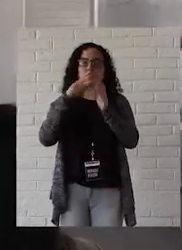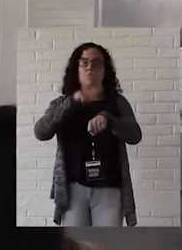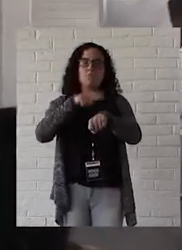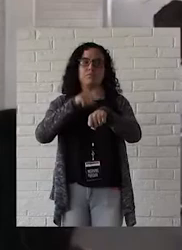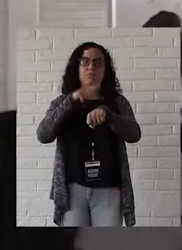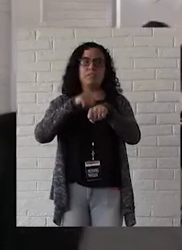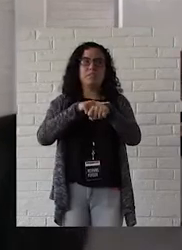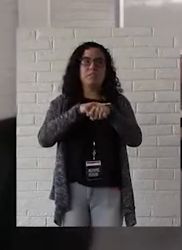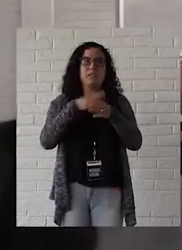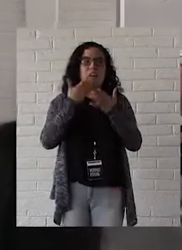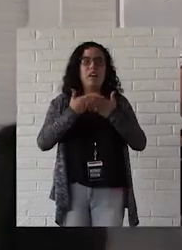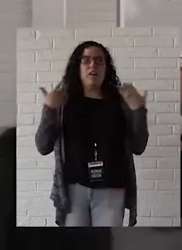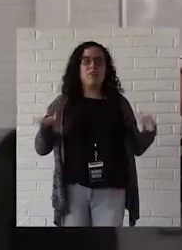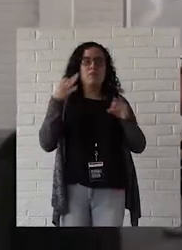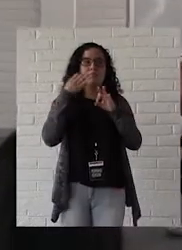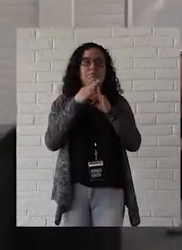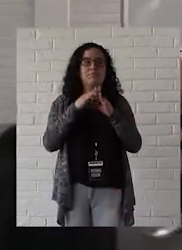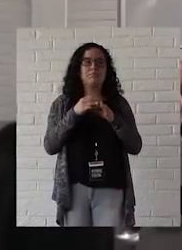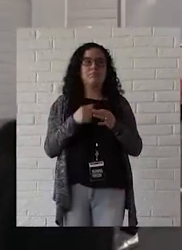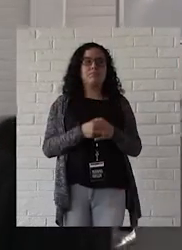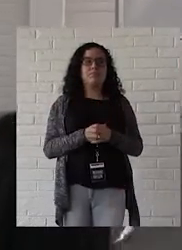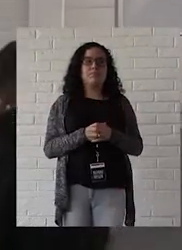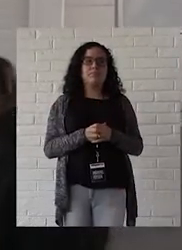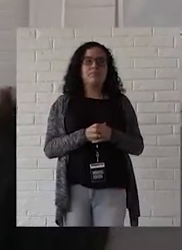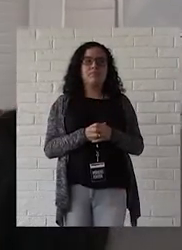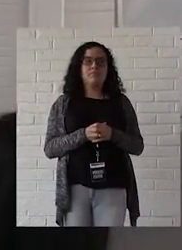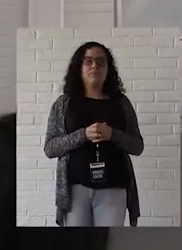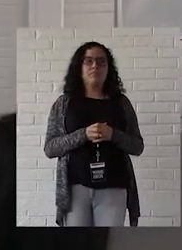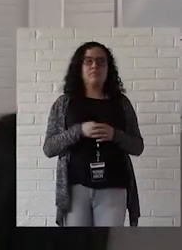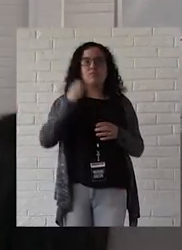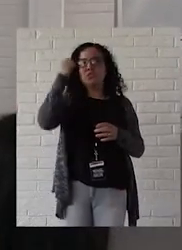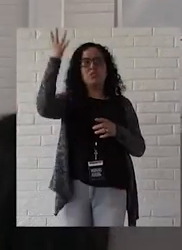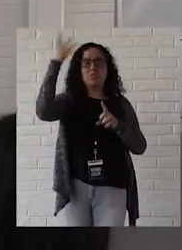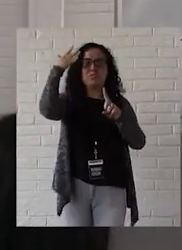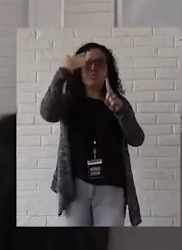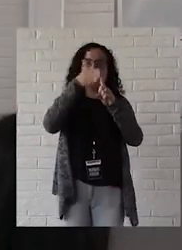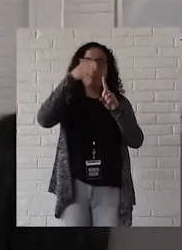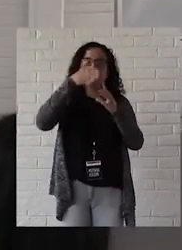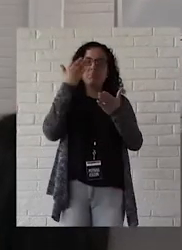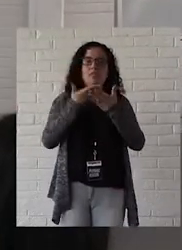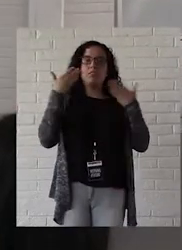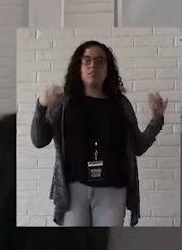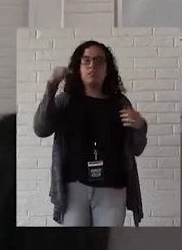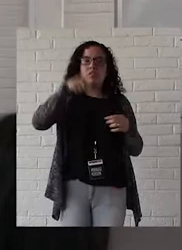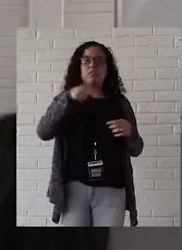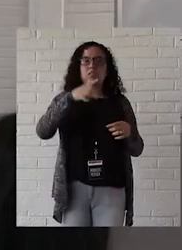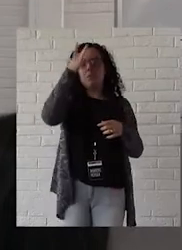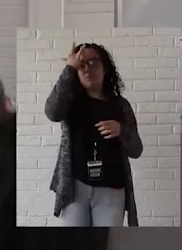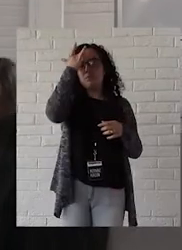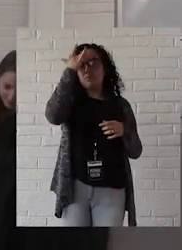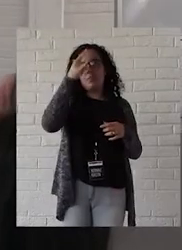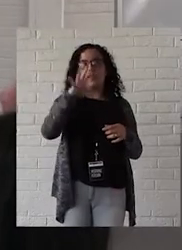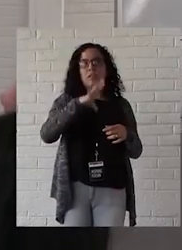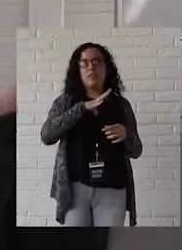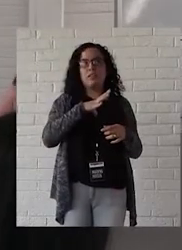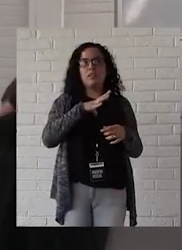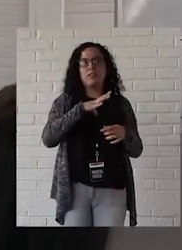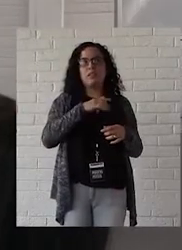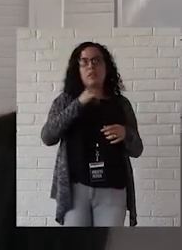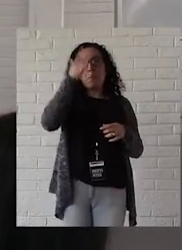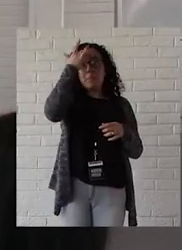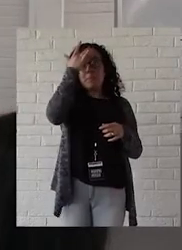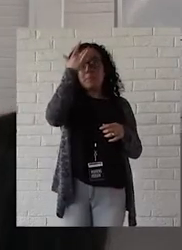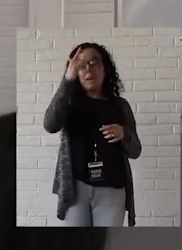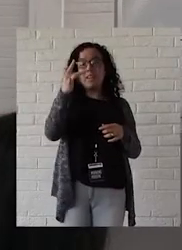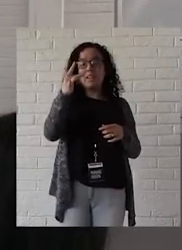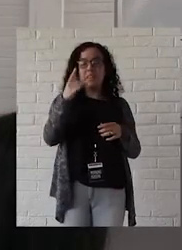El momento presente. Por favor, no se olviden de estar enfocados en el momento presente, que es el único lugar donde la magia existe. Recuerden que la magia siempre